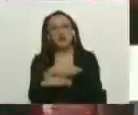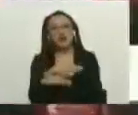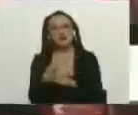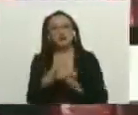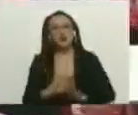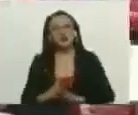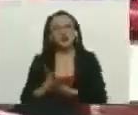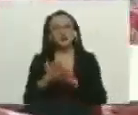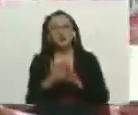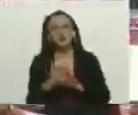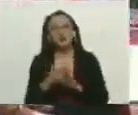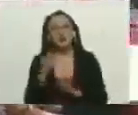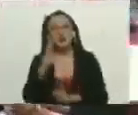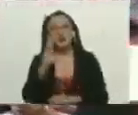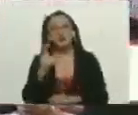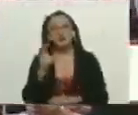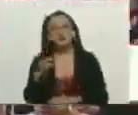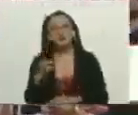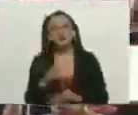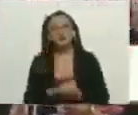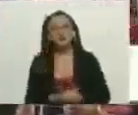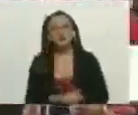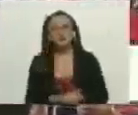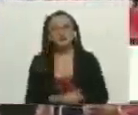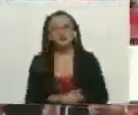comunidad, de UH.